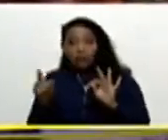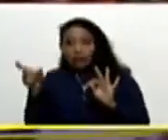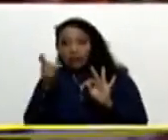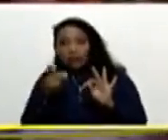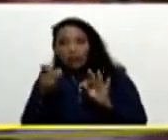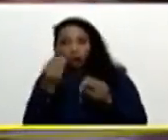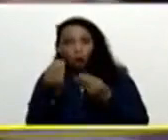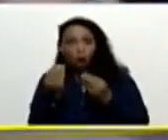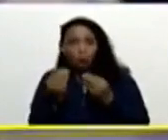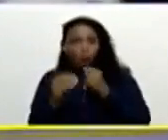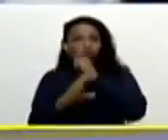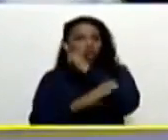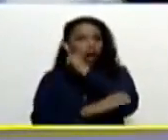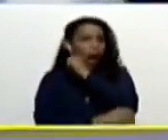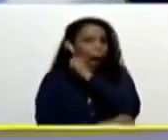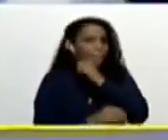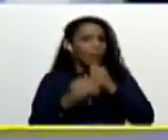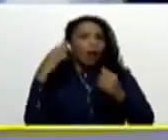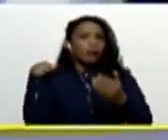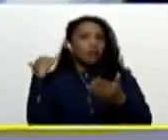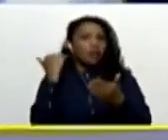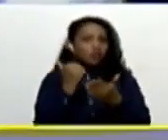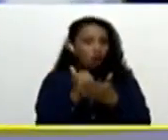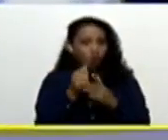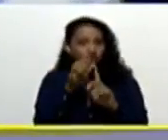las trampas, las traiciones,